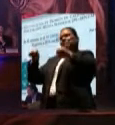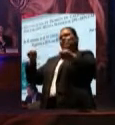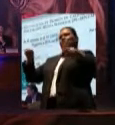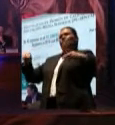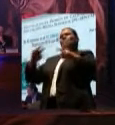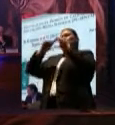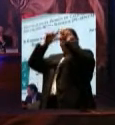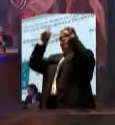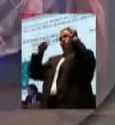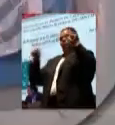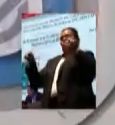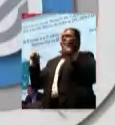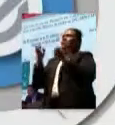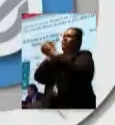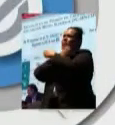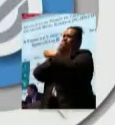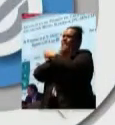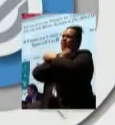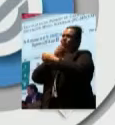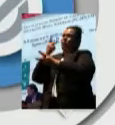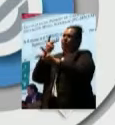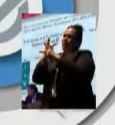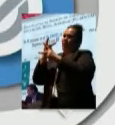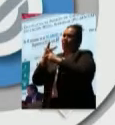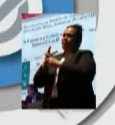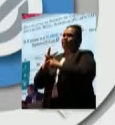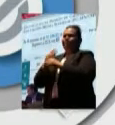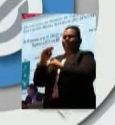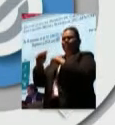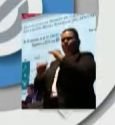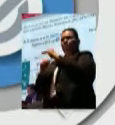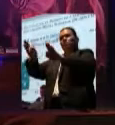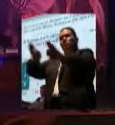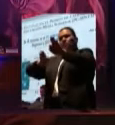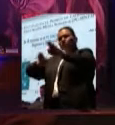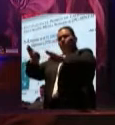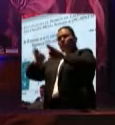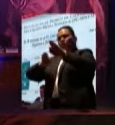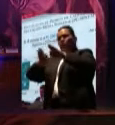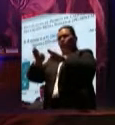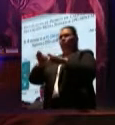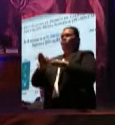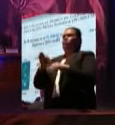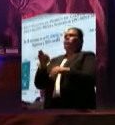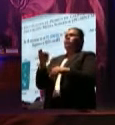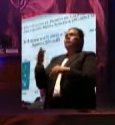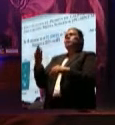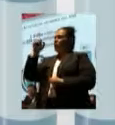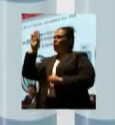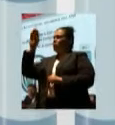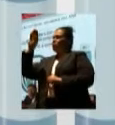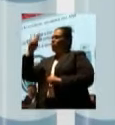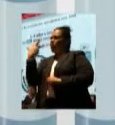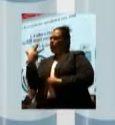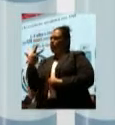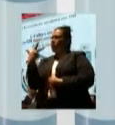la promoción cultural. En su proceso de renovación